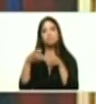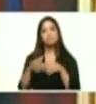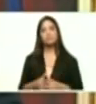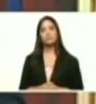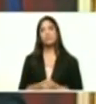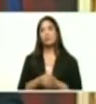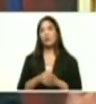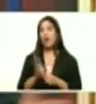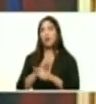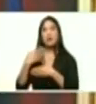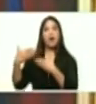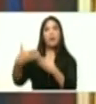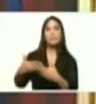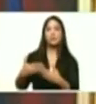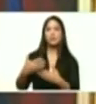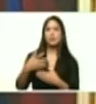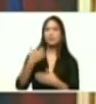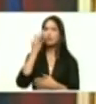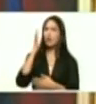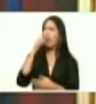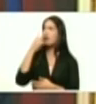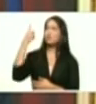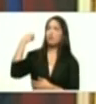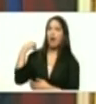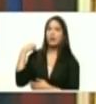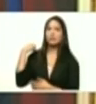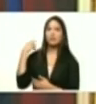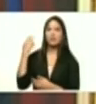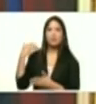estamos acelerados, pareciera que fuera hace un año, acelerados,